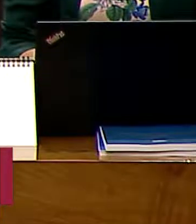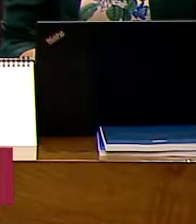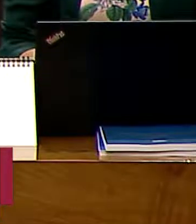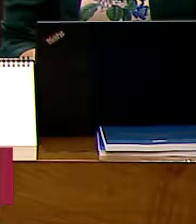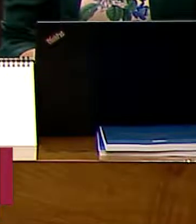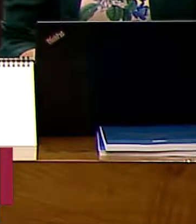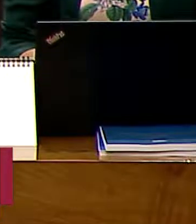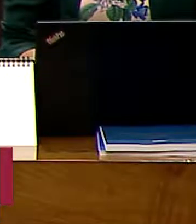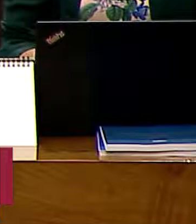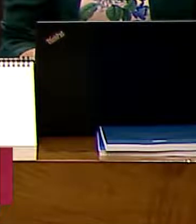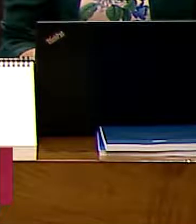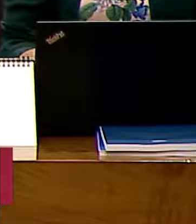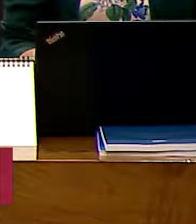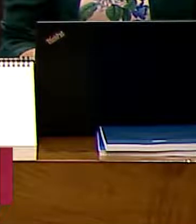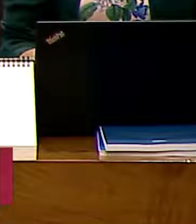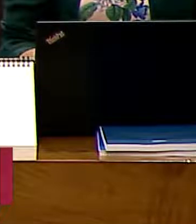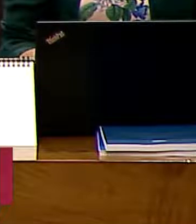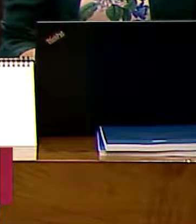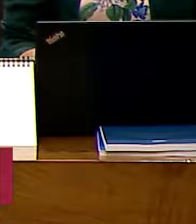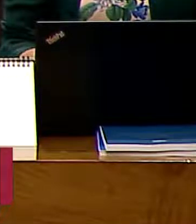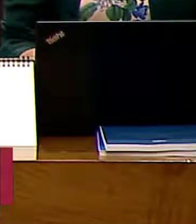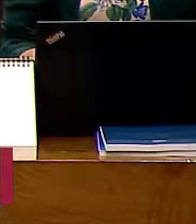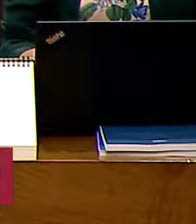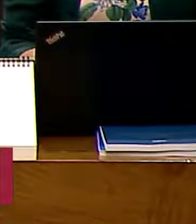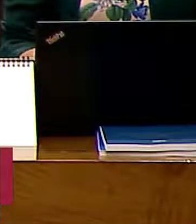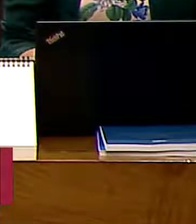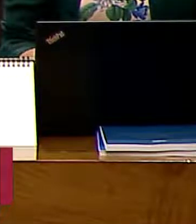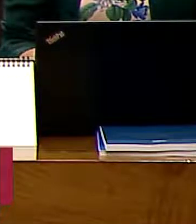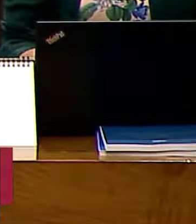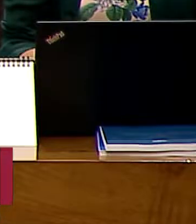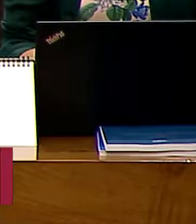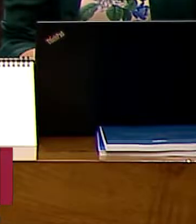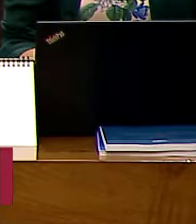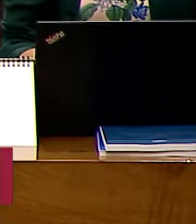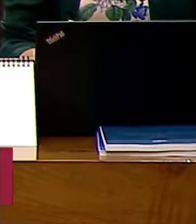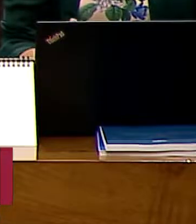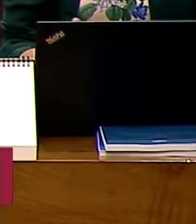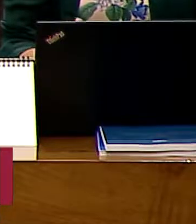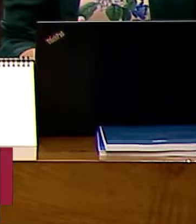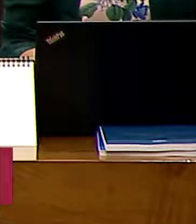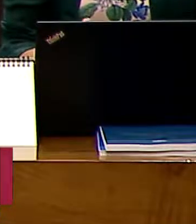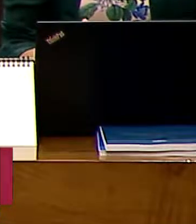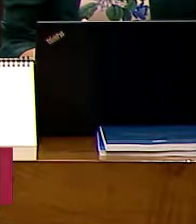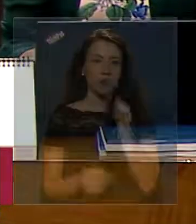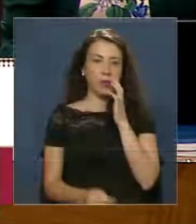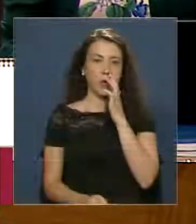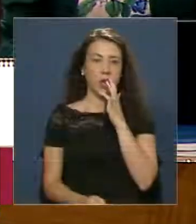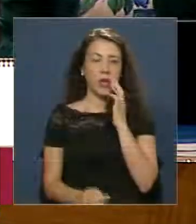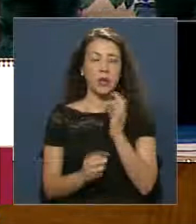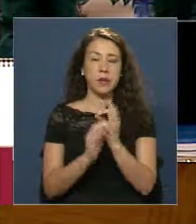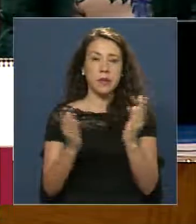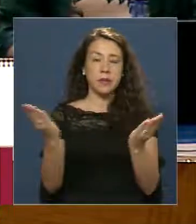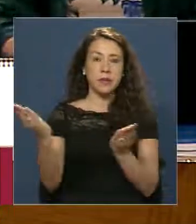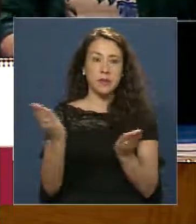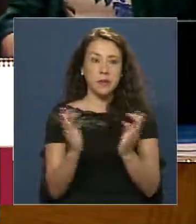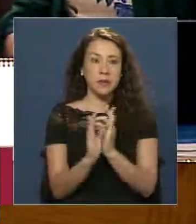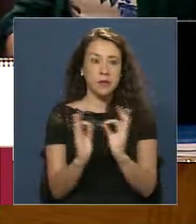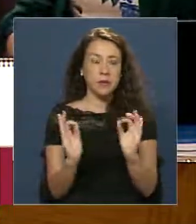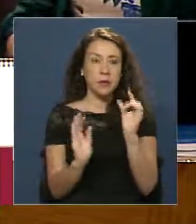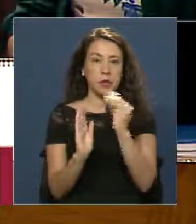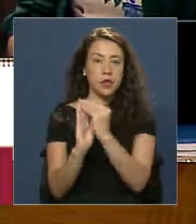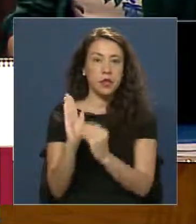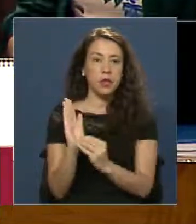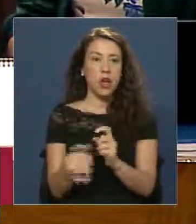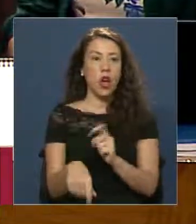ir llamando a los comités si tienen personas inscritas o no. Hasta el momento no ha llegado nadie aquí a la testera. Respecto